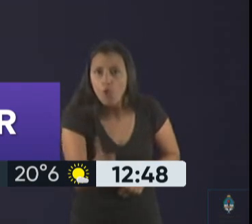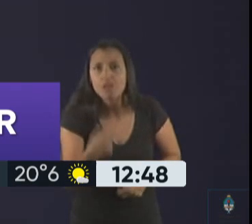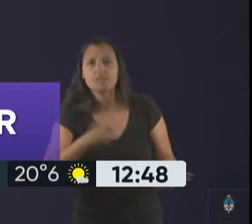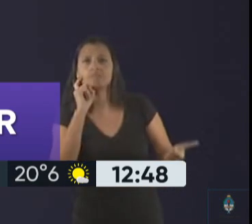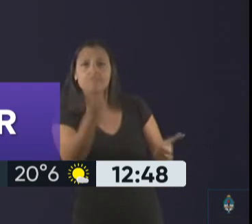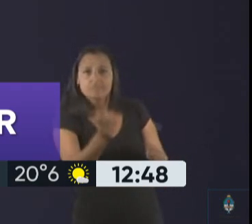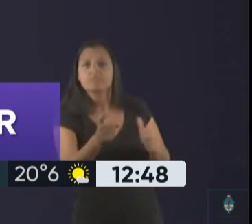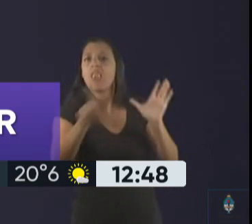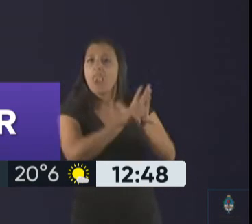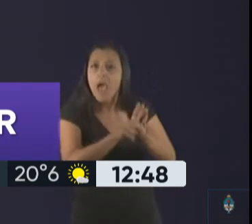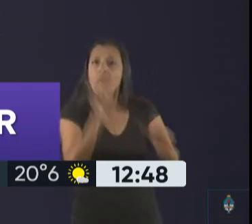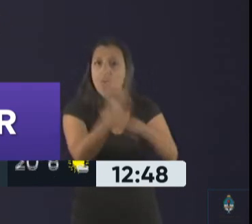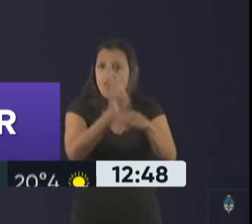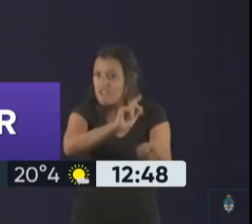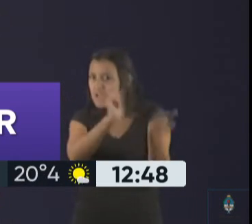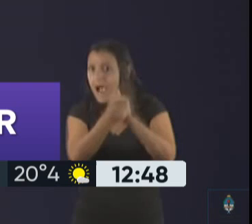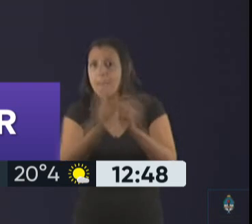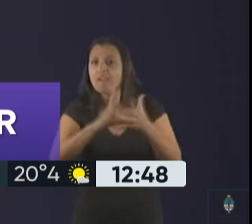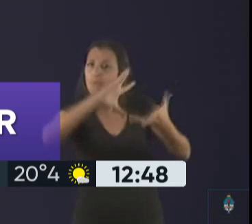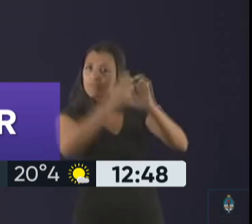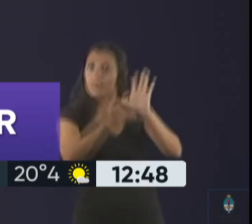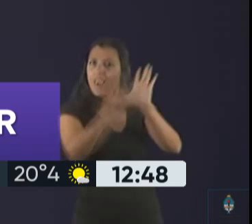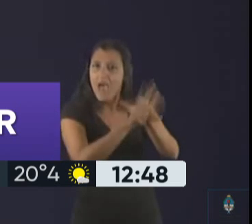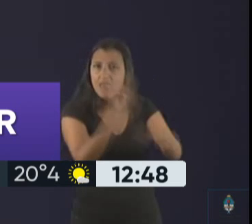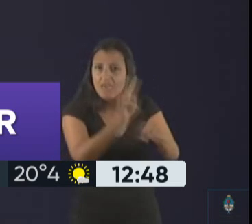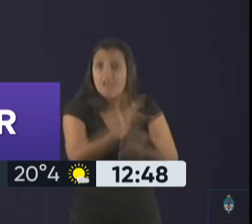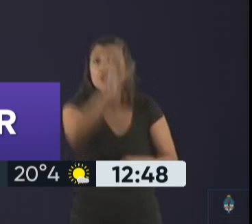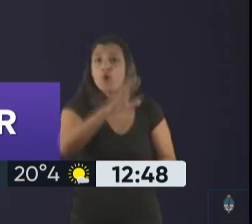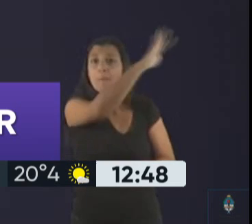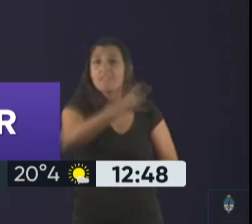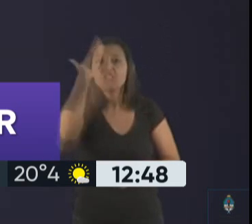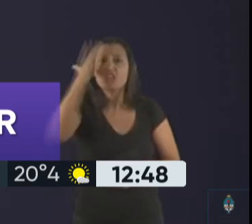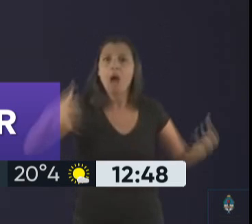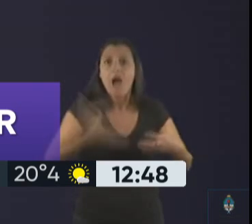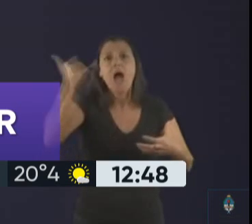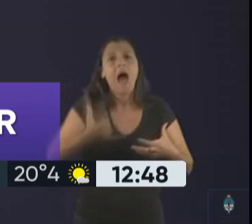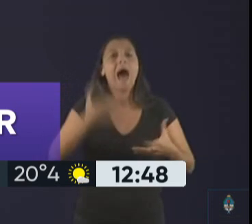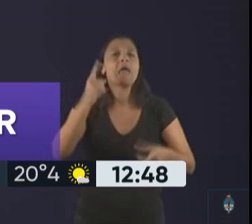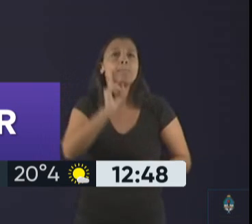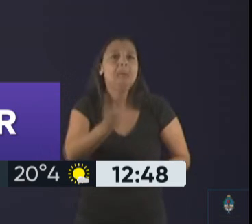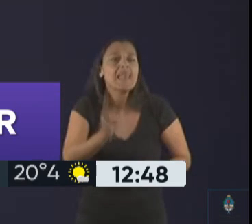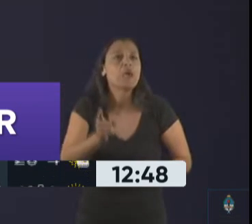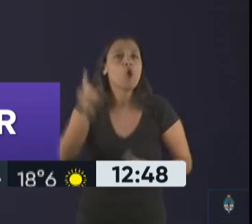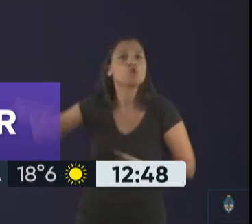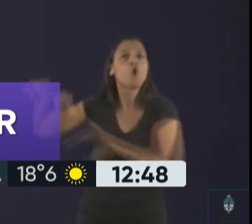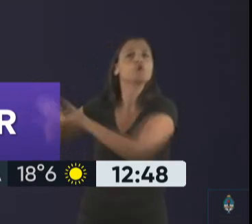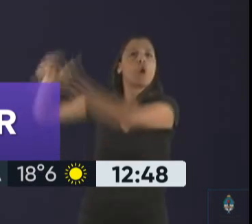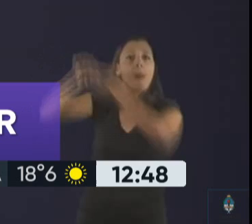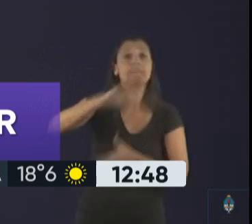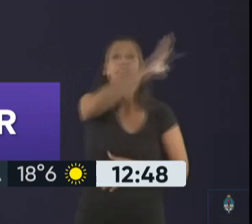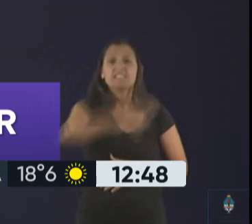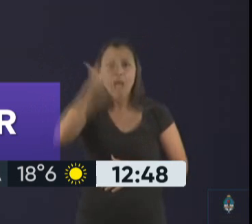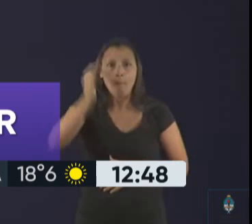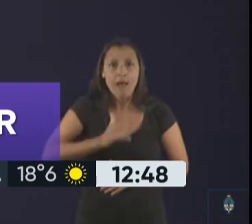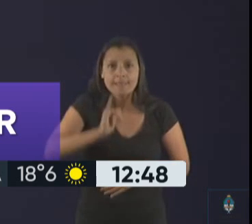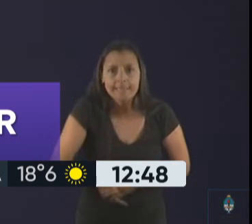la Ley de Defensa, han cambiado su espíritu y solamente pueden intervenir ante agresiones externas de otro Estado,